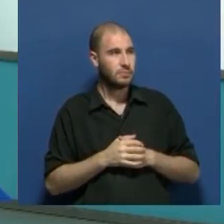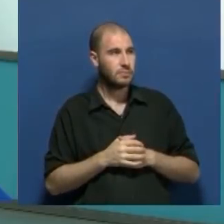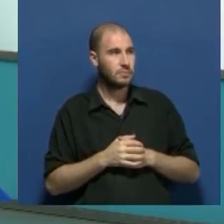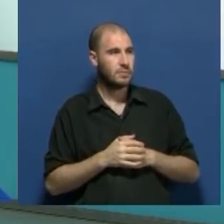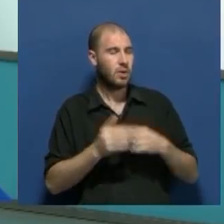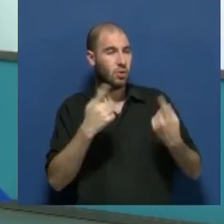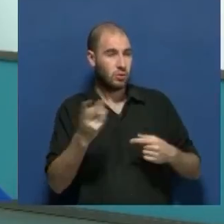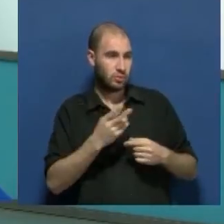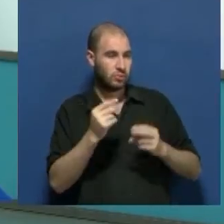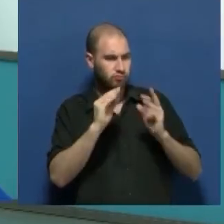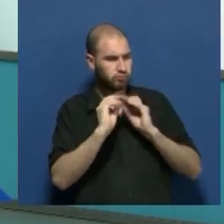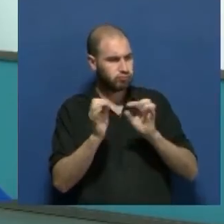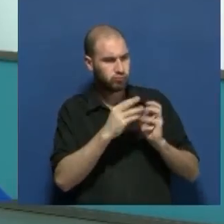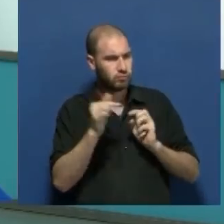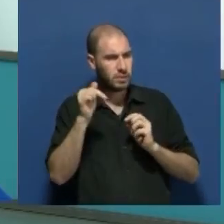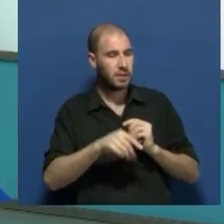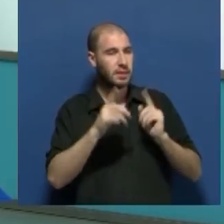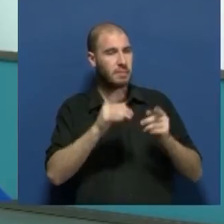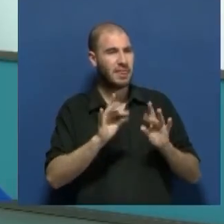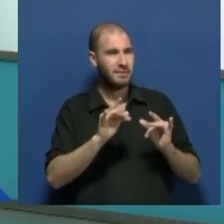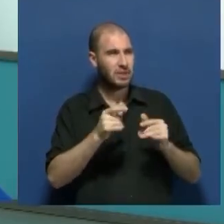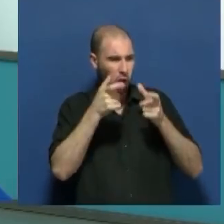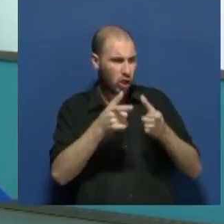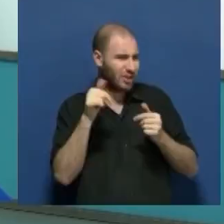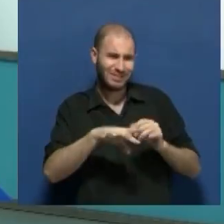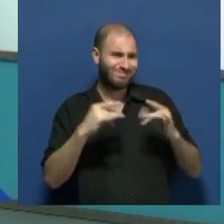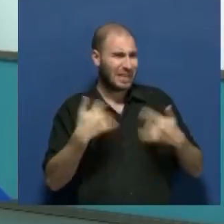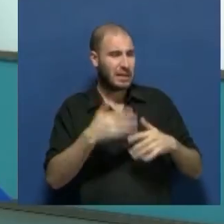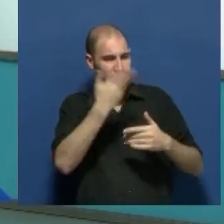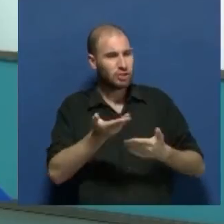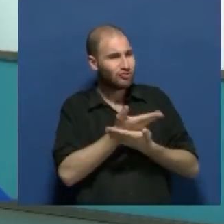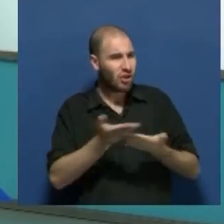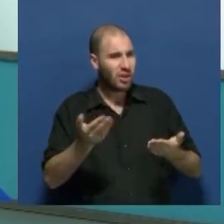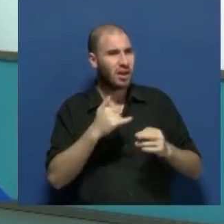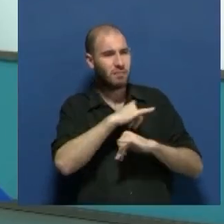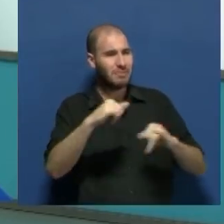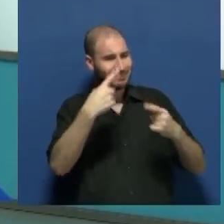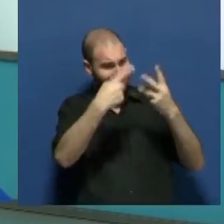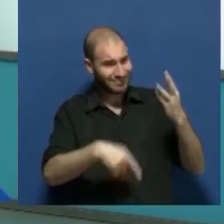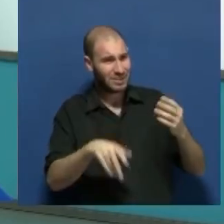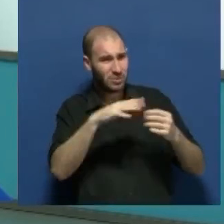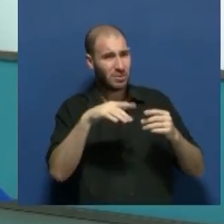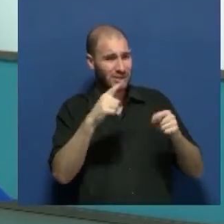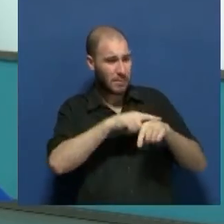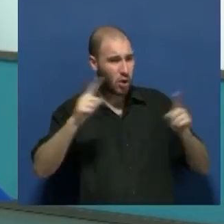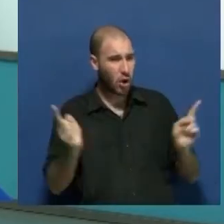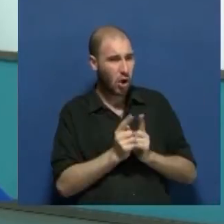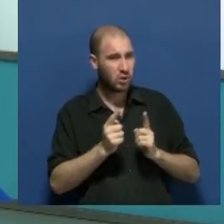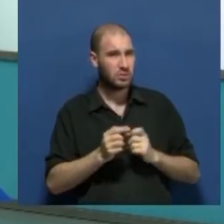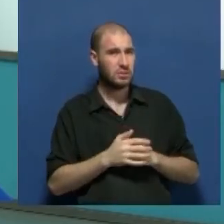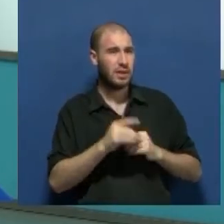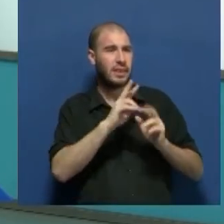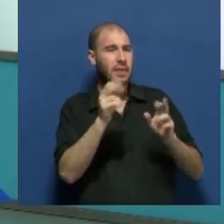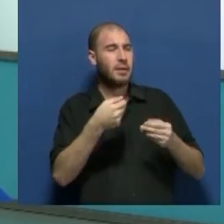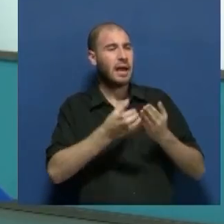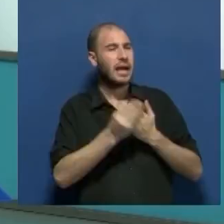que nosotros hemos podido analizar, era también muy difícil de controlar, digamos, que todo el mundo brindara tanta información en un periodo tan corto de tiempo, ¿no? Con